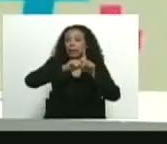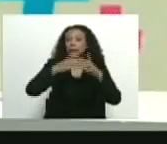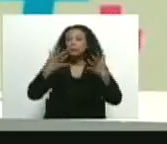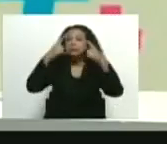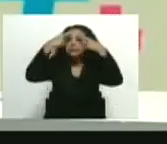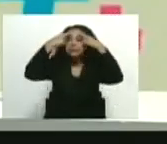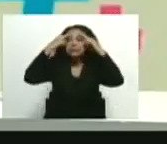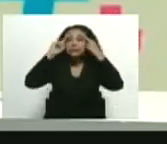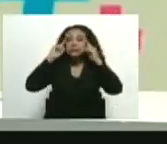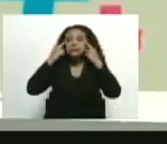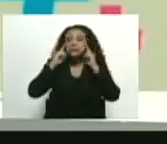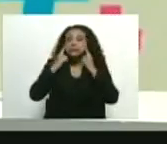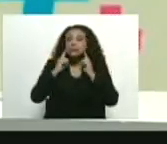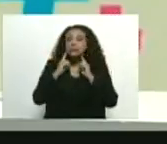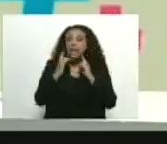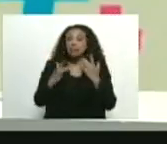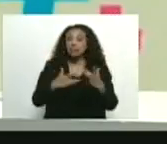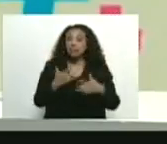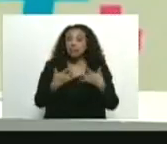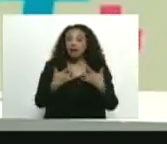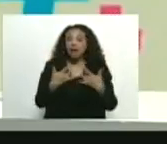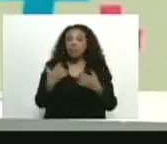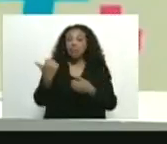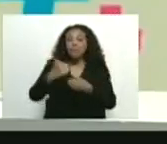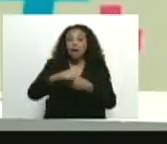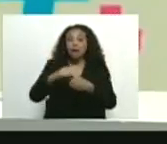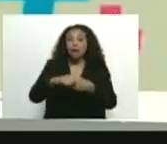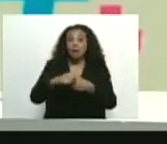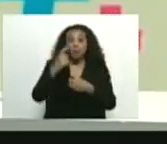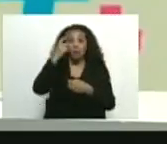Ahí estuvimos, fíjate, en la actividad de Maracaibo.